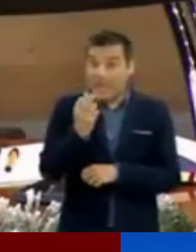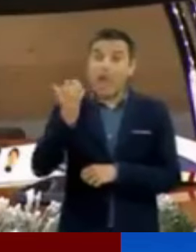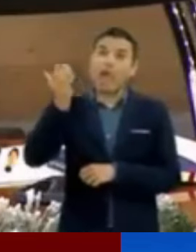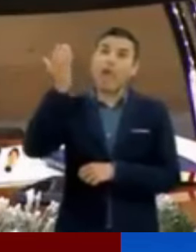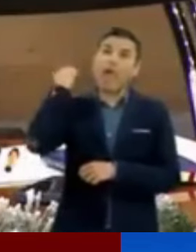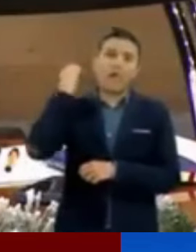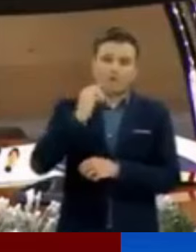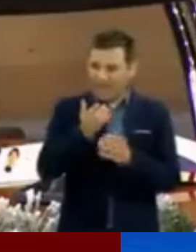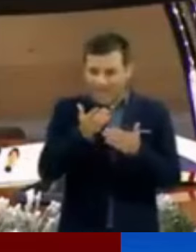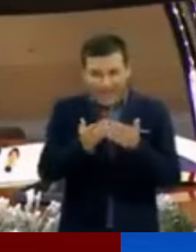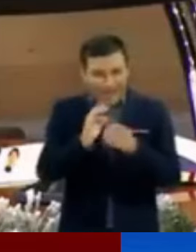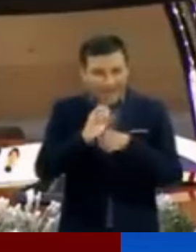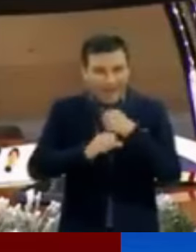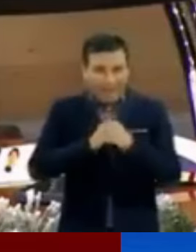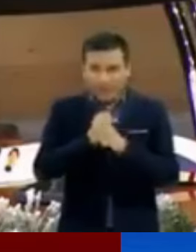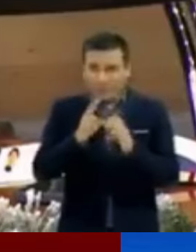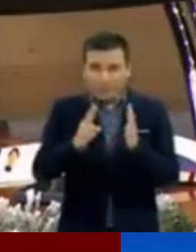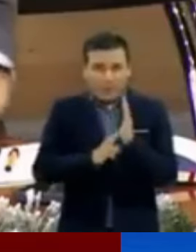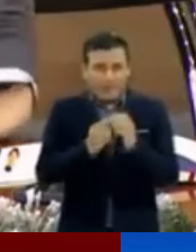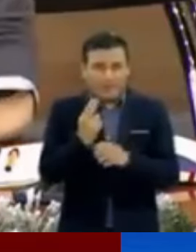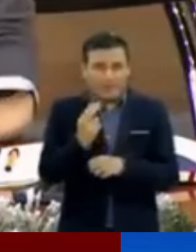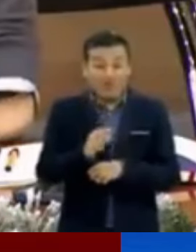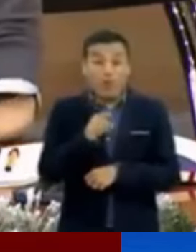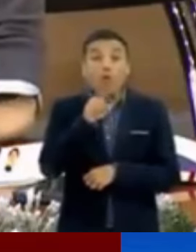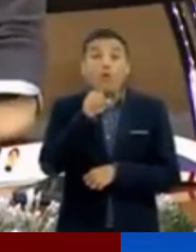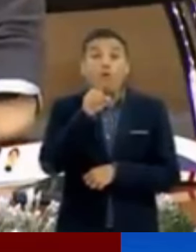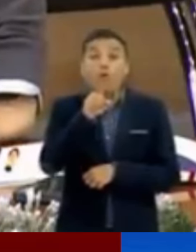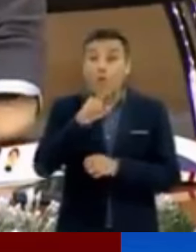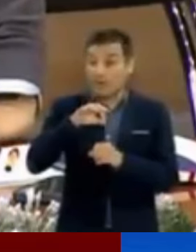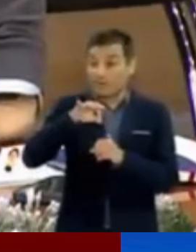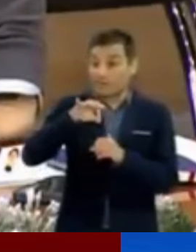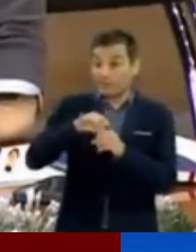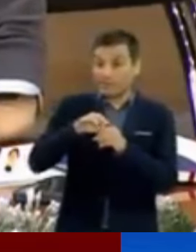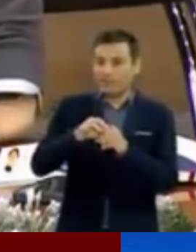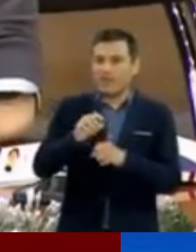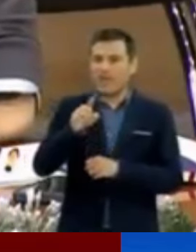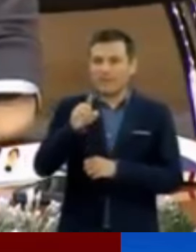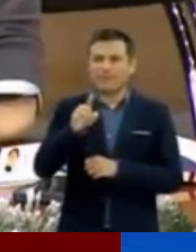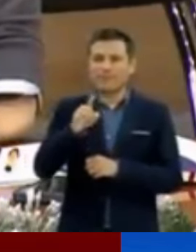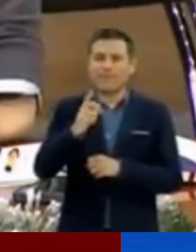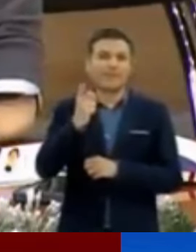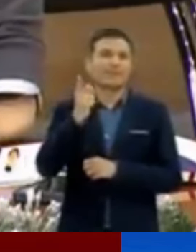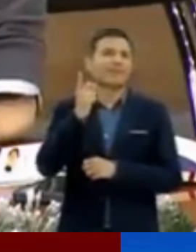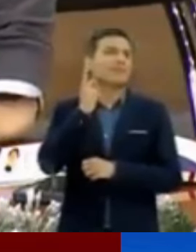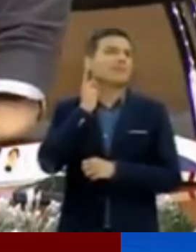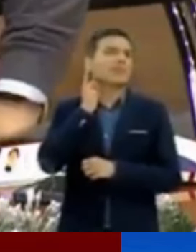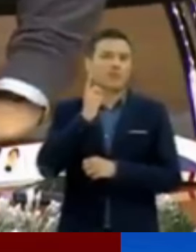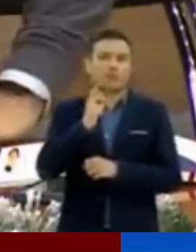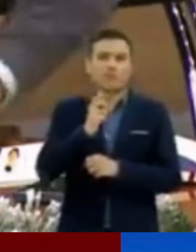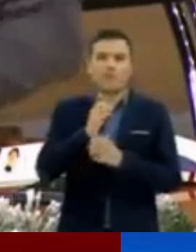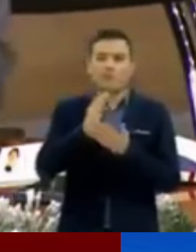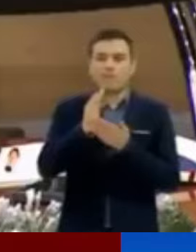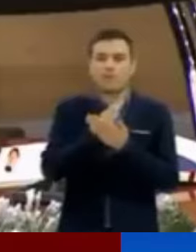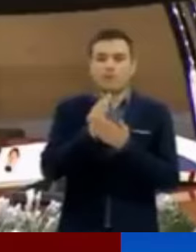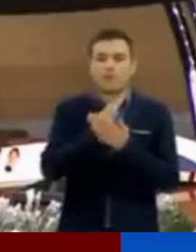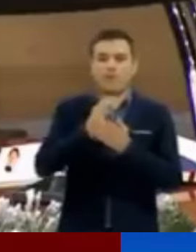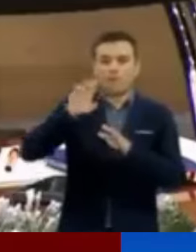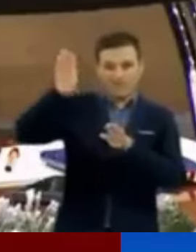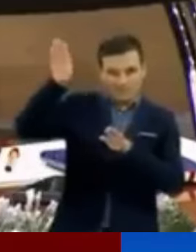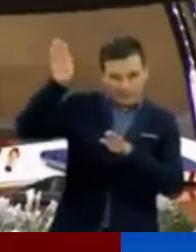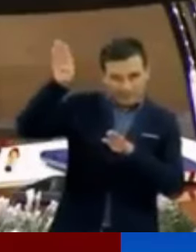pasado ni el futuro, en el 2025, para mantenerle el fuero al diputado de Morena, Cuauhtémoc